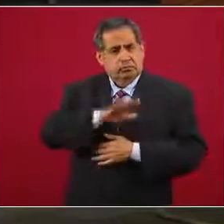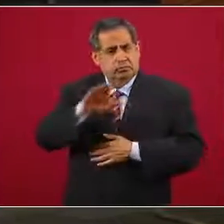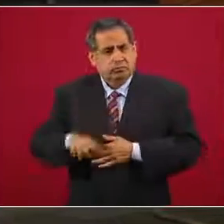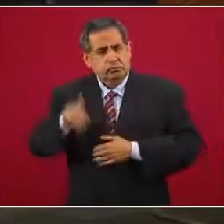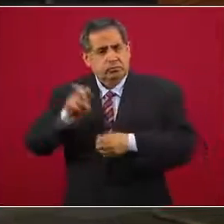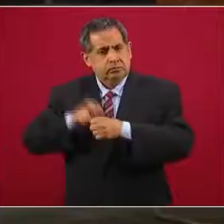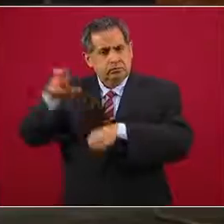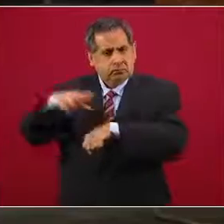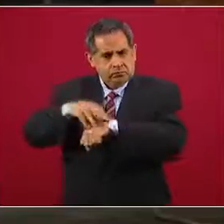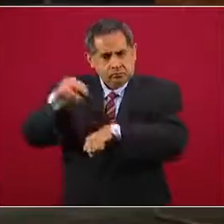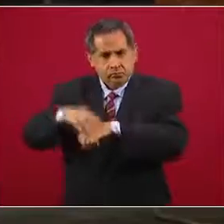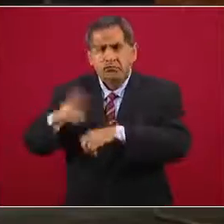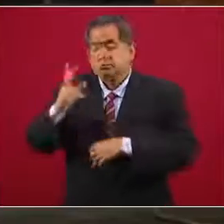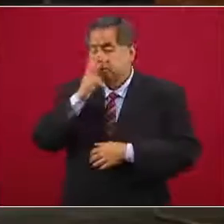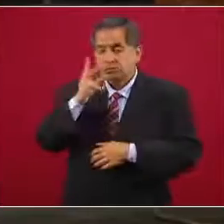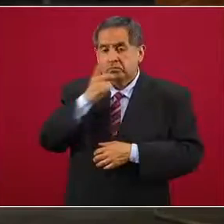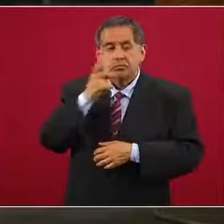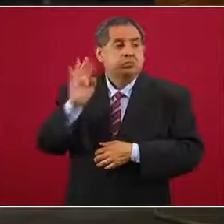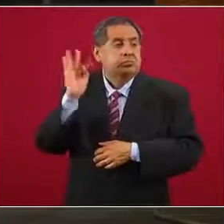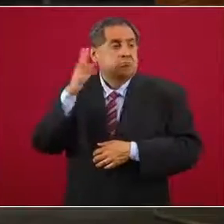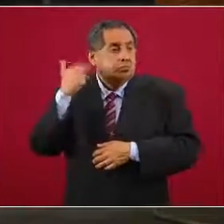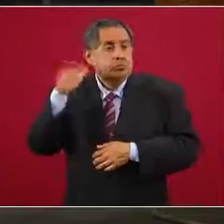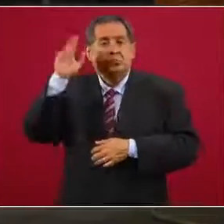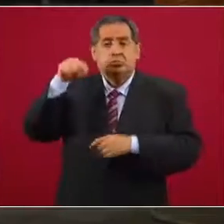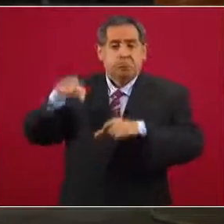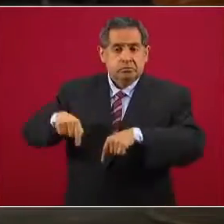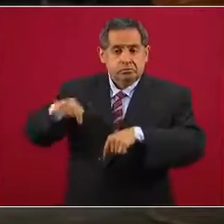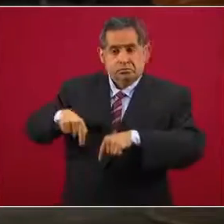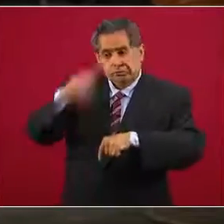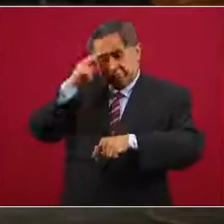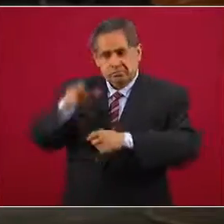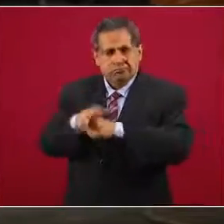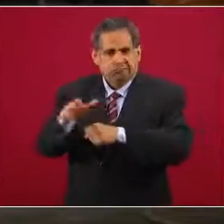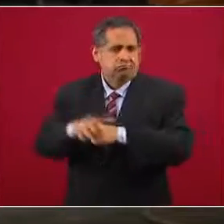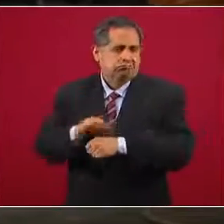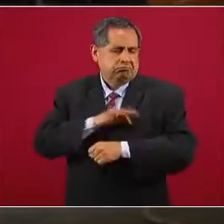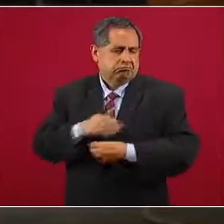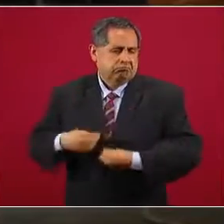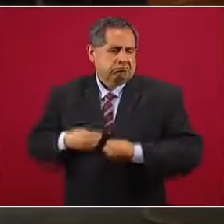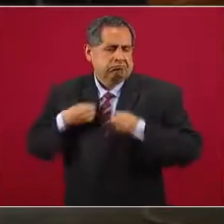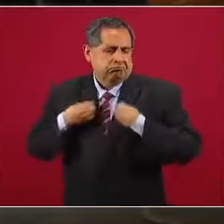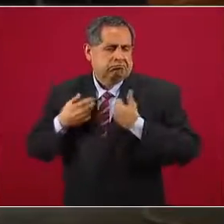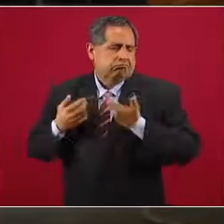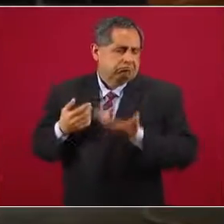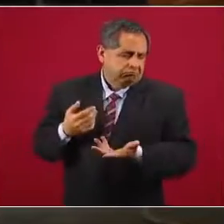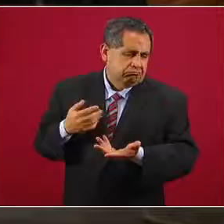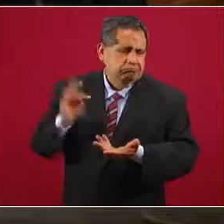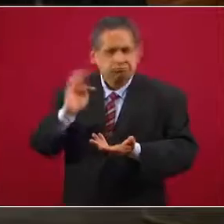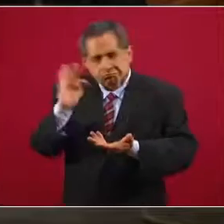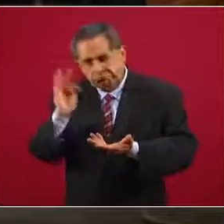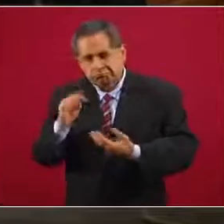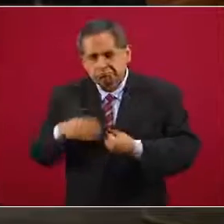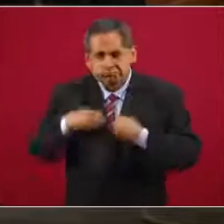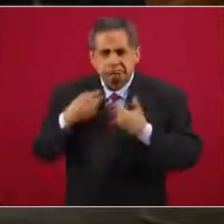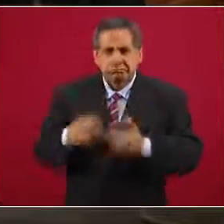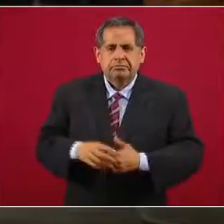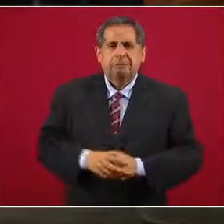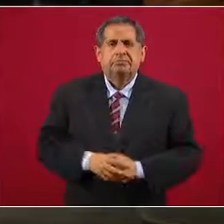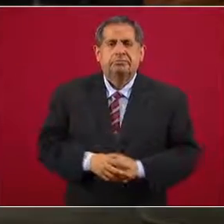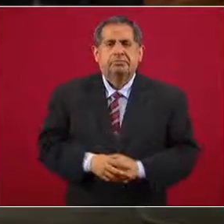en Suiza, y su papá dijo que de haber habido medicinas aquí en México, pues tal vez la niña hubiera podido seguir